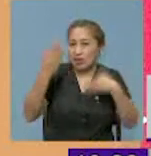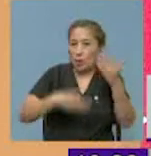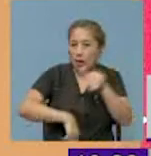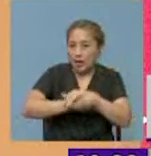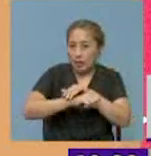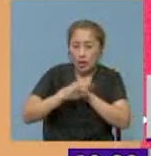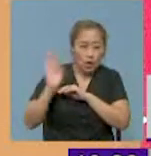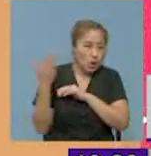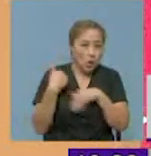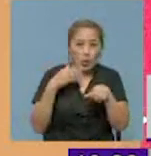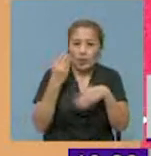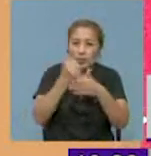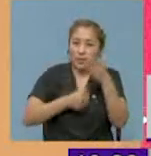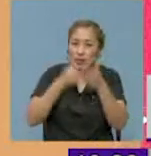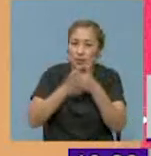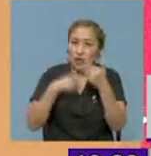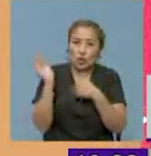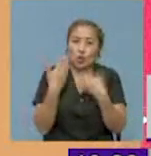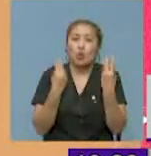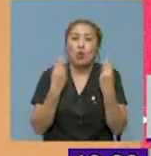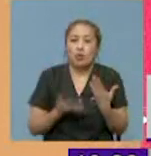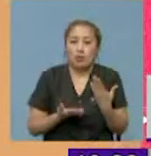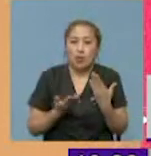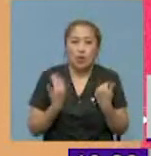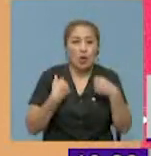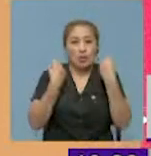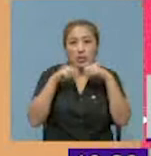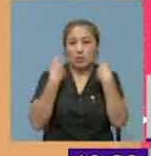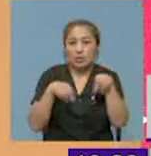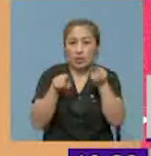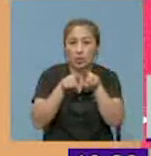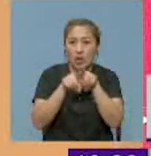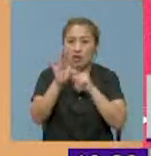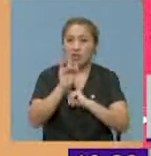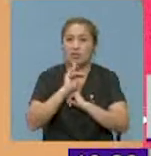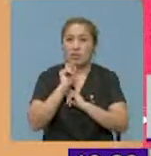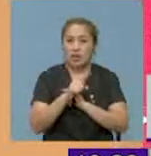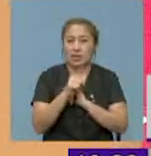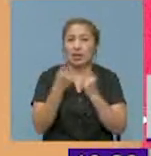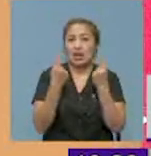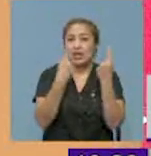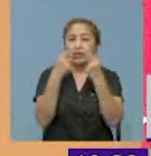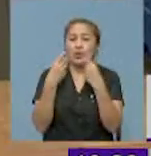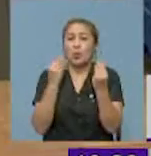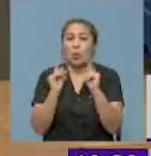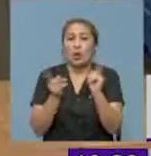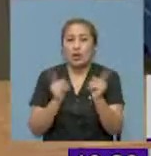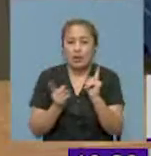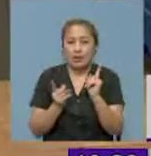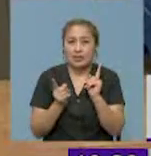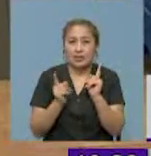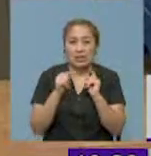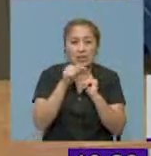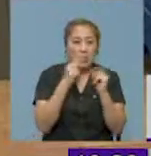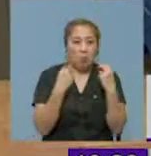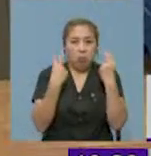todo jugado muy entrenamos y hacemos lo mismo lo directo que tengo pero la diferencia está en ellos en la rebeldía que